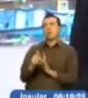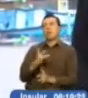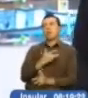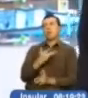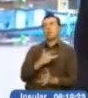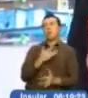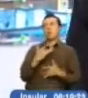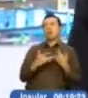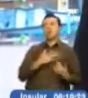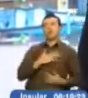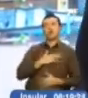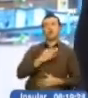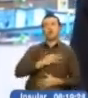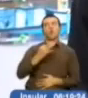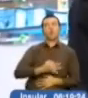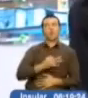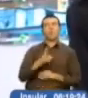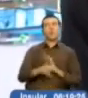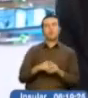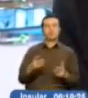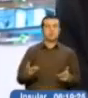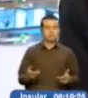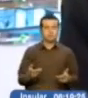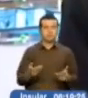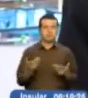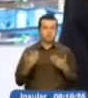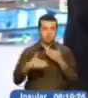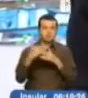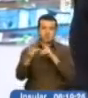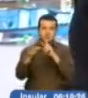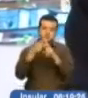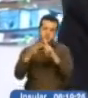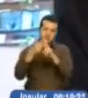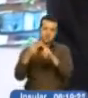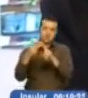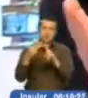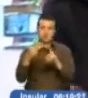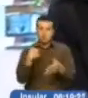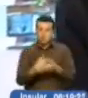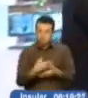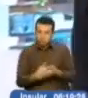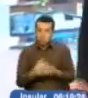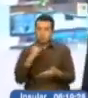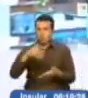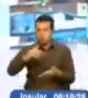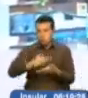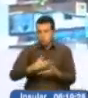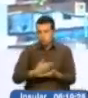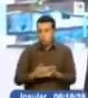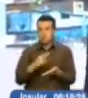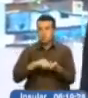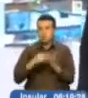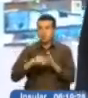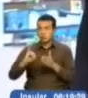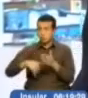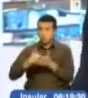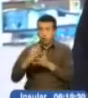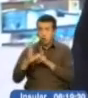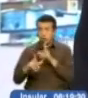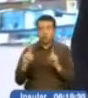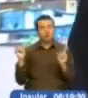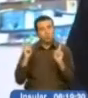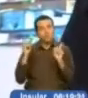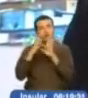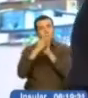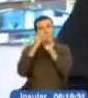ello, aclaro, si no me voy a dar duro después en las redes, aclaro que no se trata de justificar la corrupción, pero se trata de